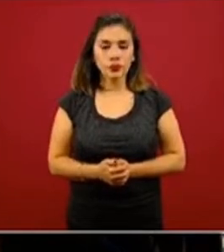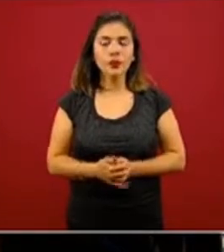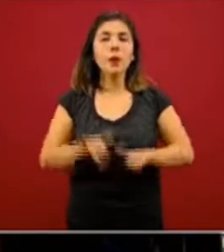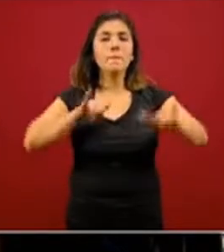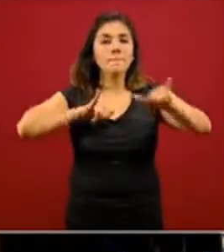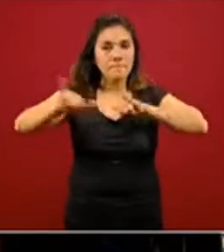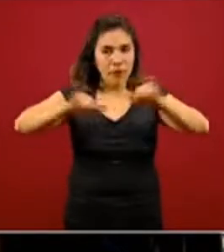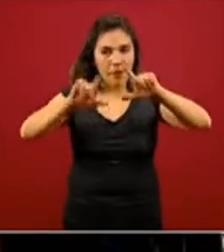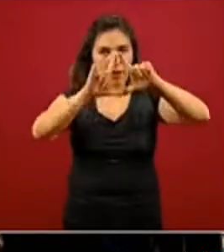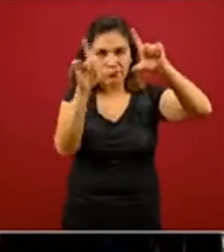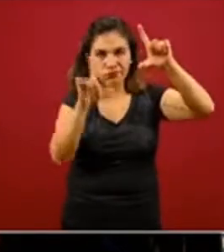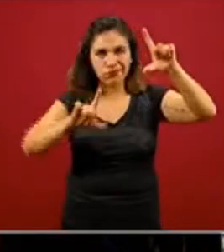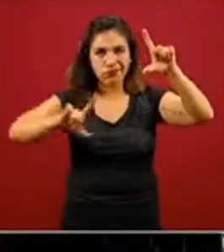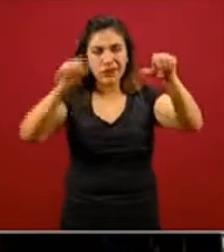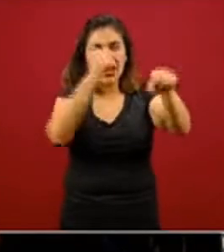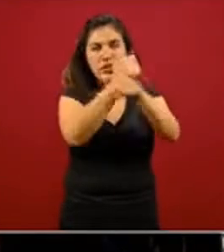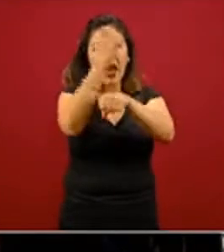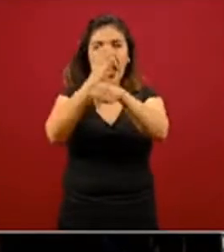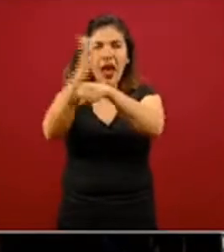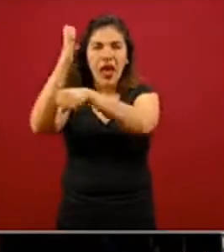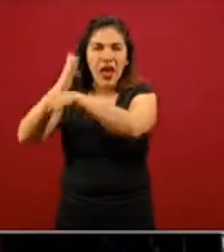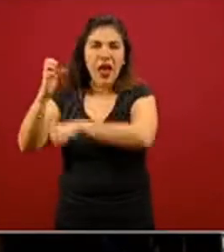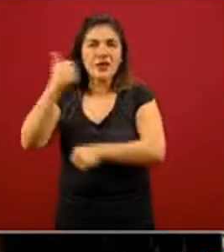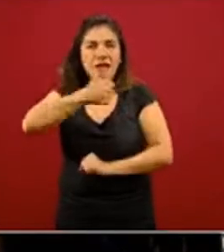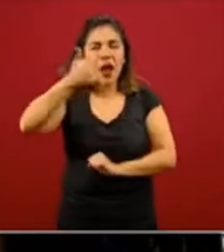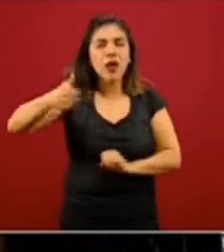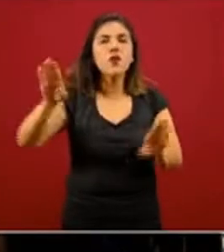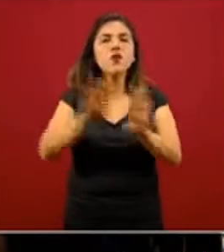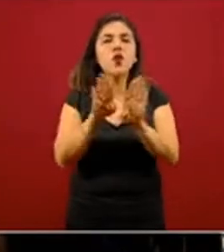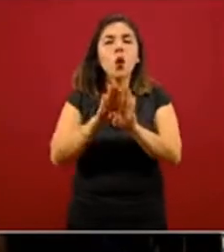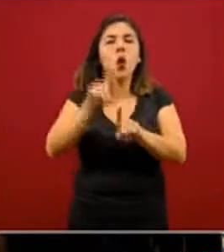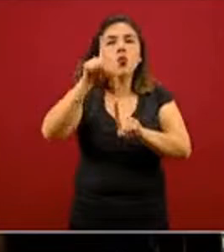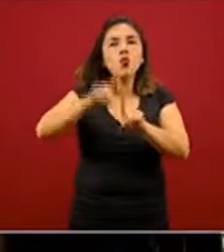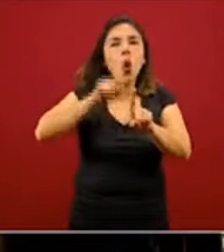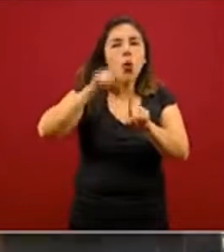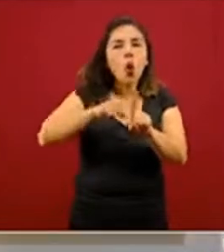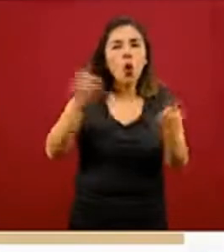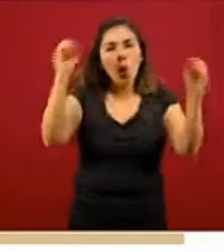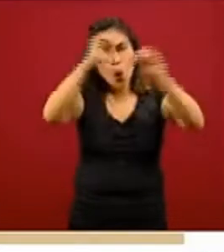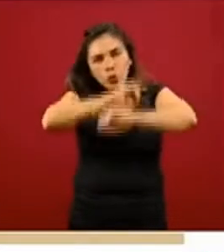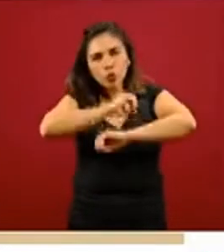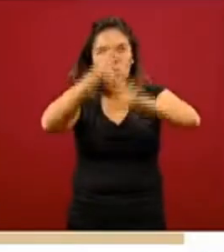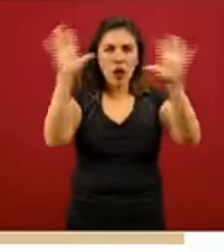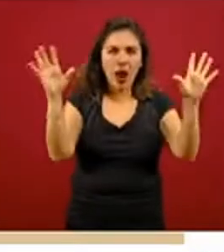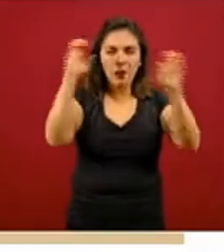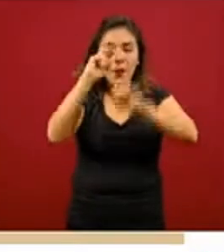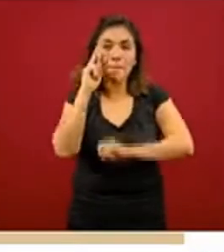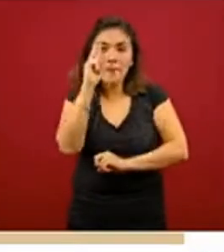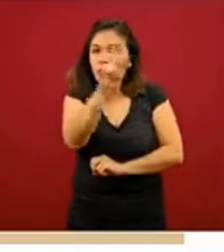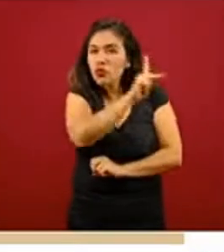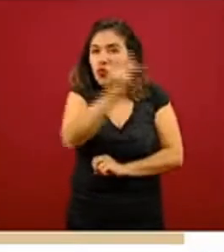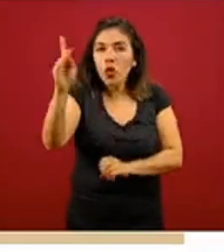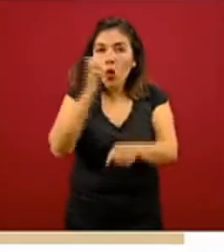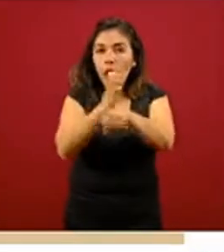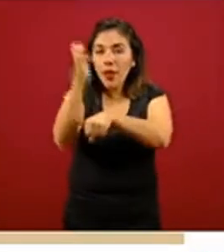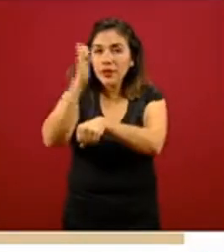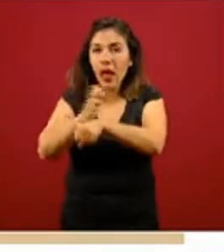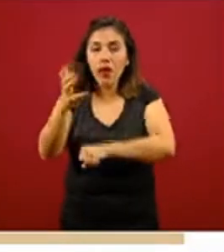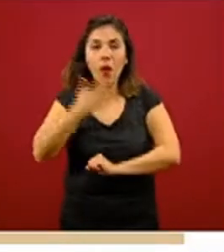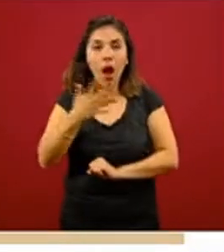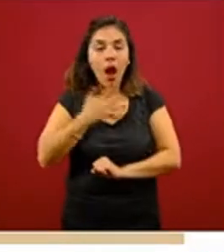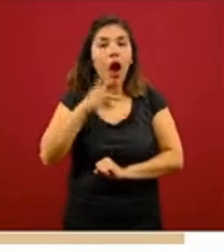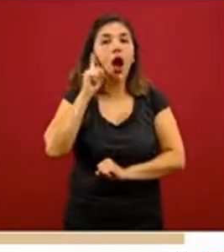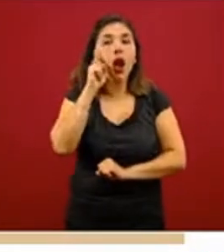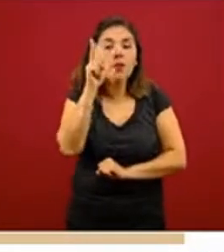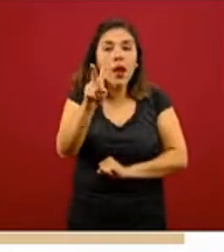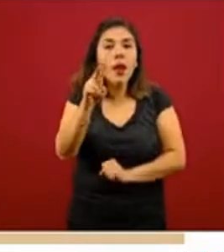distribuida precisamente por entidad federativa. Tenemos los rangos de colores. Continúan siendo todos los estados que en este rango